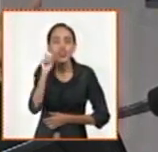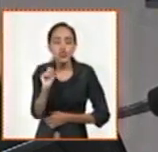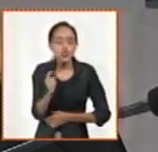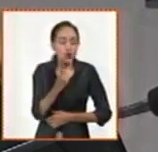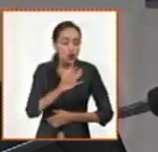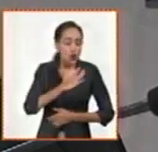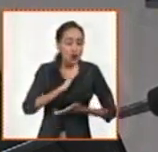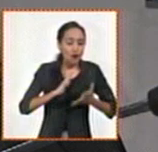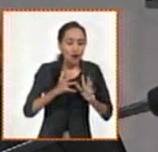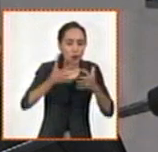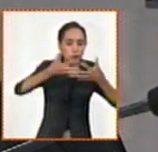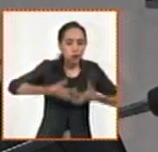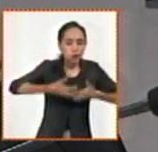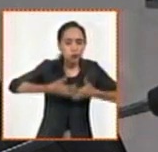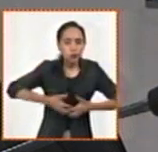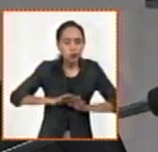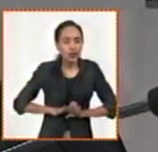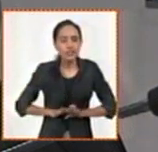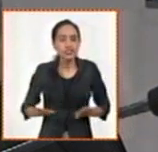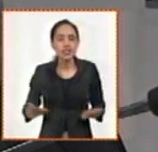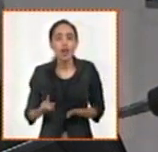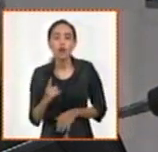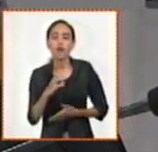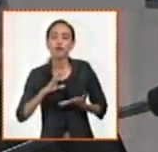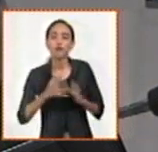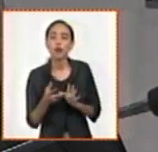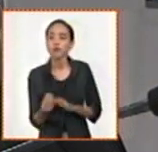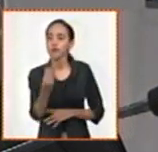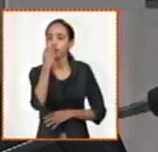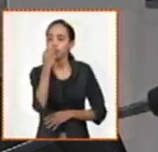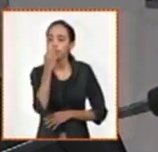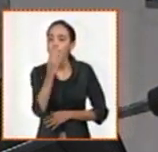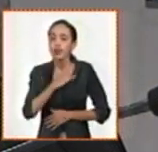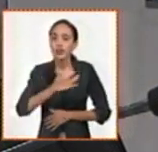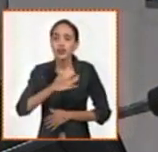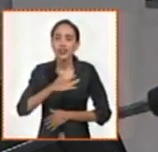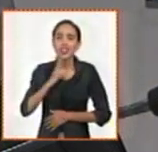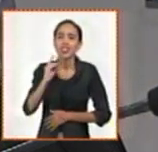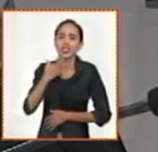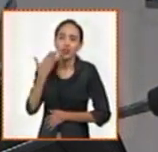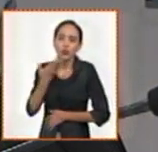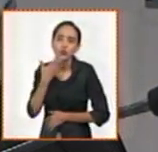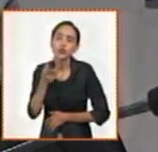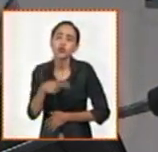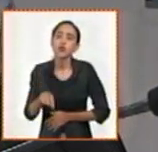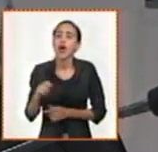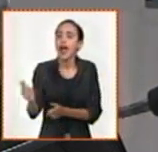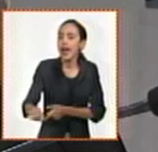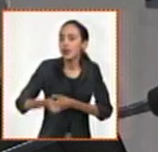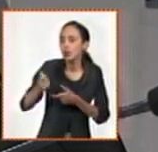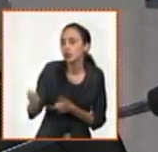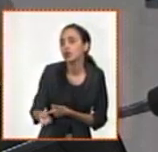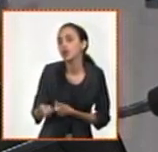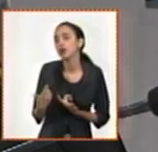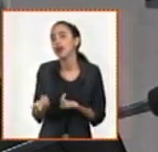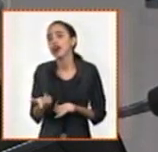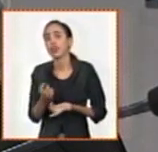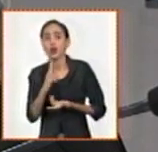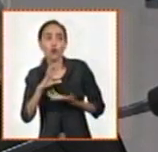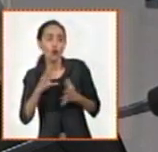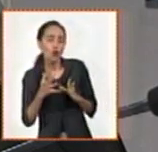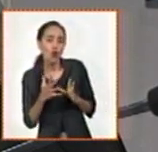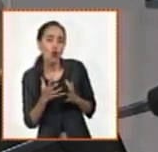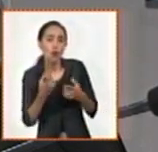solo hay una forma de producir, una sola forma de alimentarnos, con un discurso que viene que es una agricultura de monocultivo,